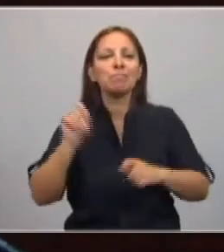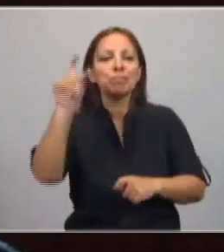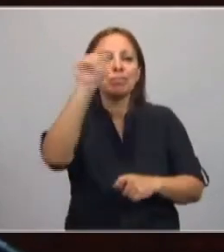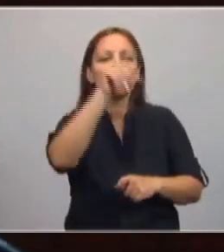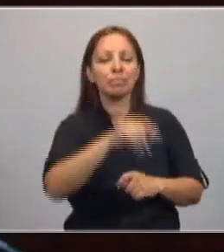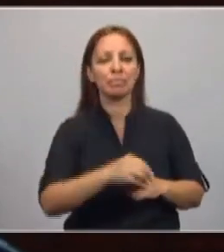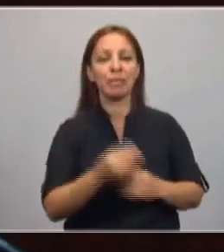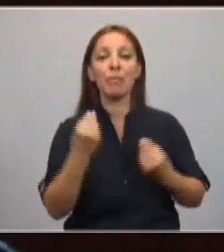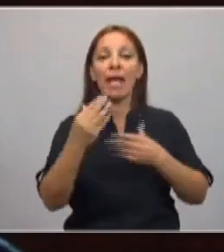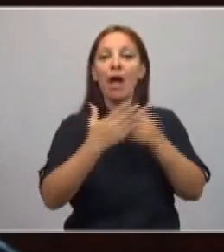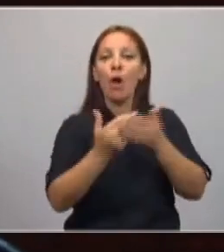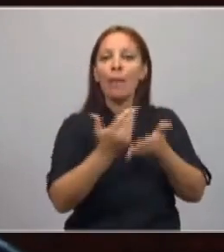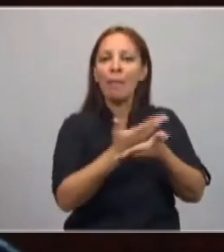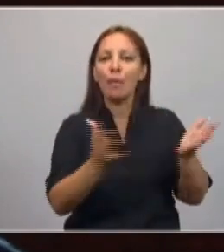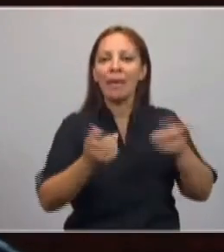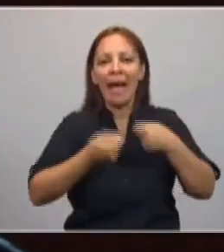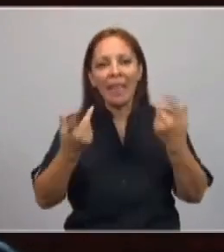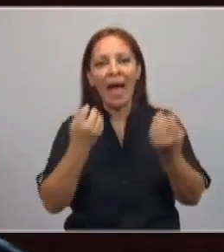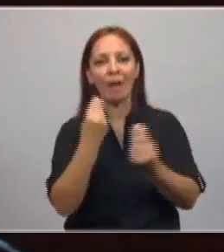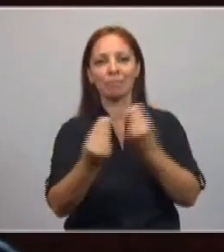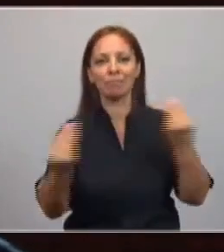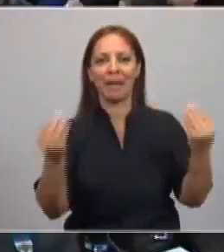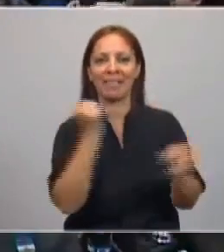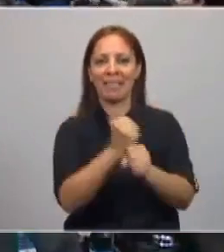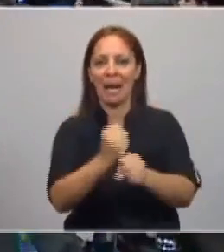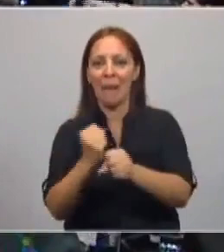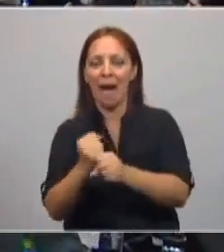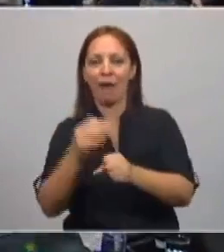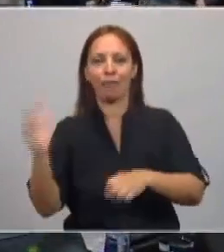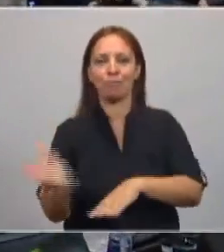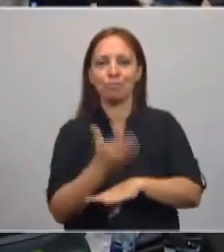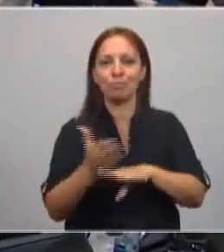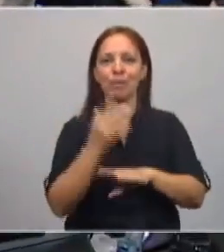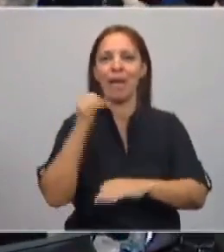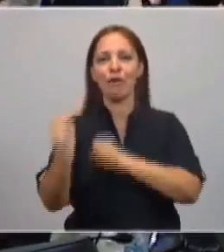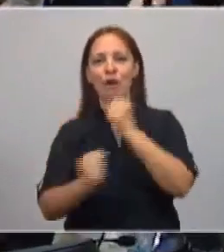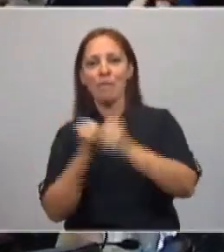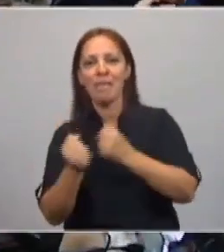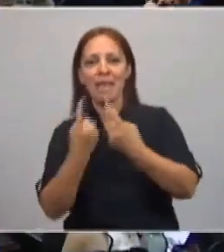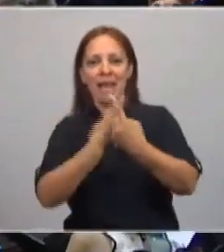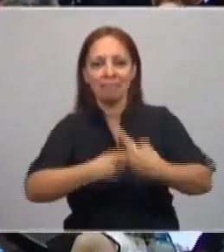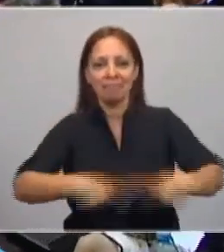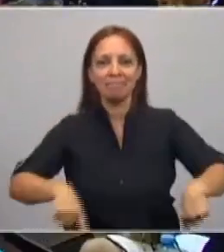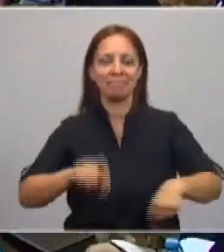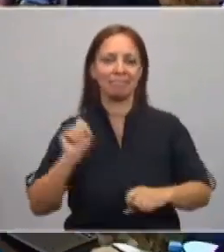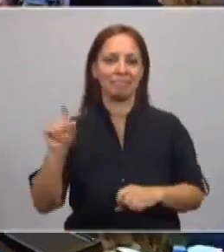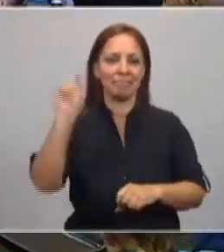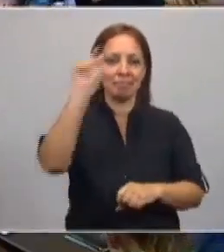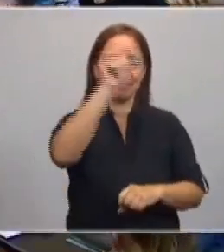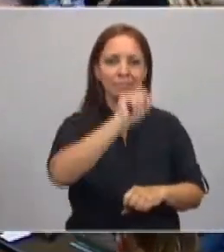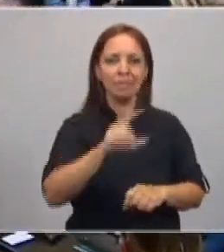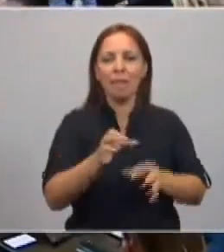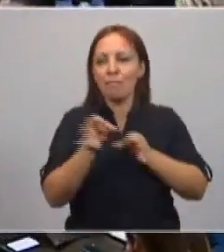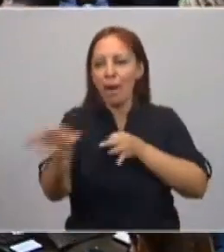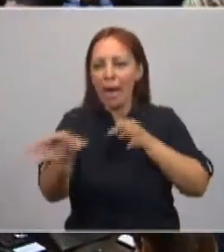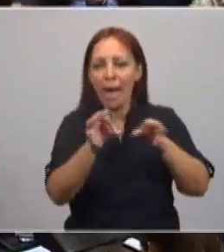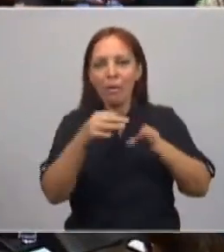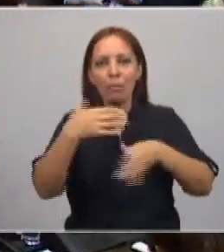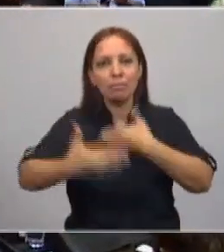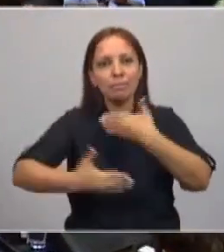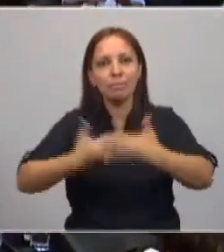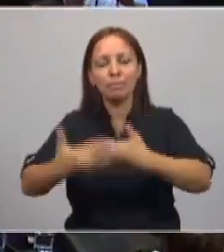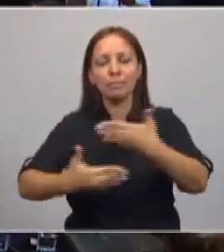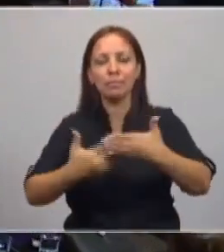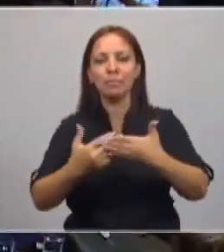genera empleo y reactivación de las economías locales en cada uno de los municipios, en cada pueblo, sino